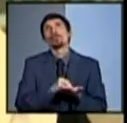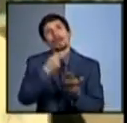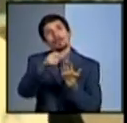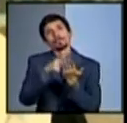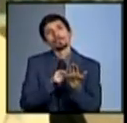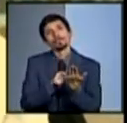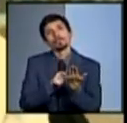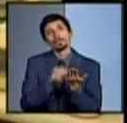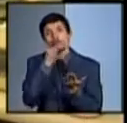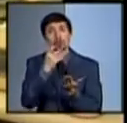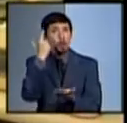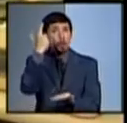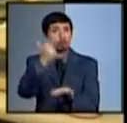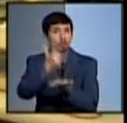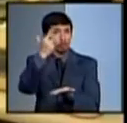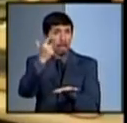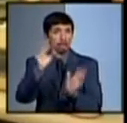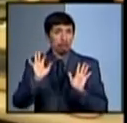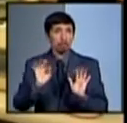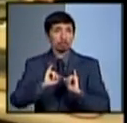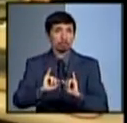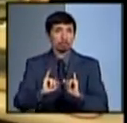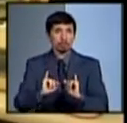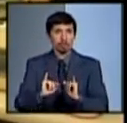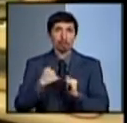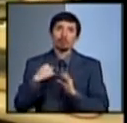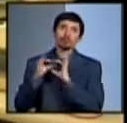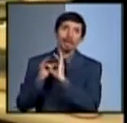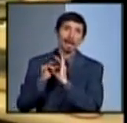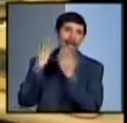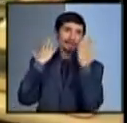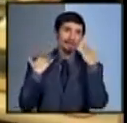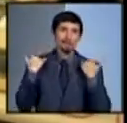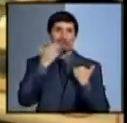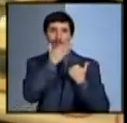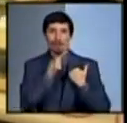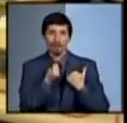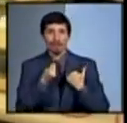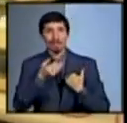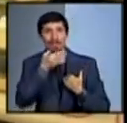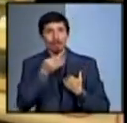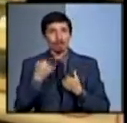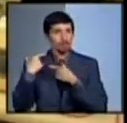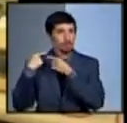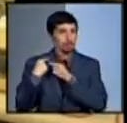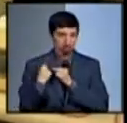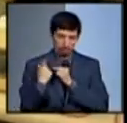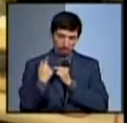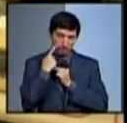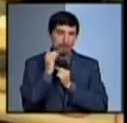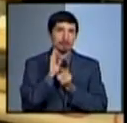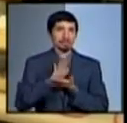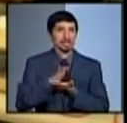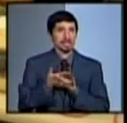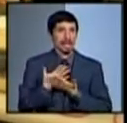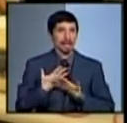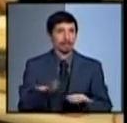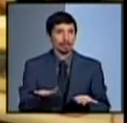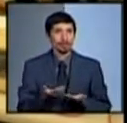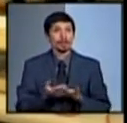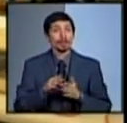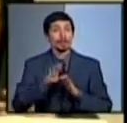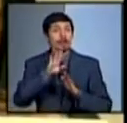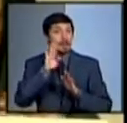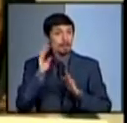del 1 al 7, un 7. Qué rico, Milena. Muchas gracias. Mira, me quedó muy bonito el pelo. Estoy con las puntitas más sanitas. Sí, que, de todas maneras. Hay que